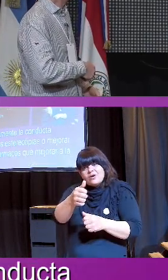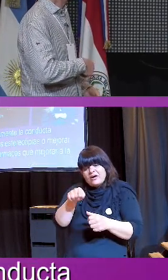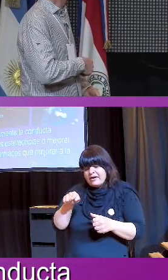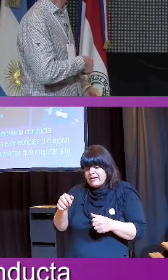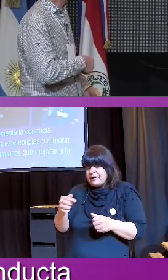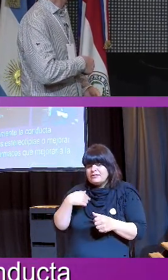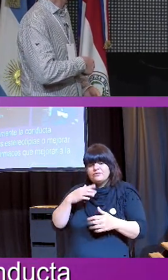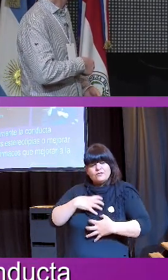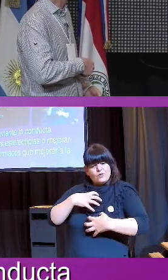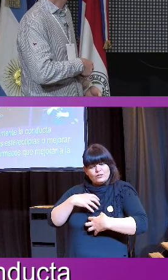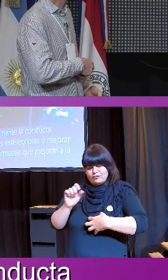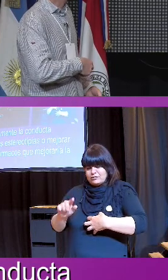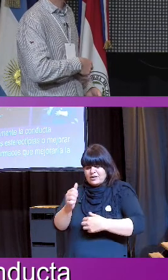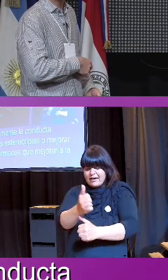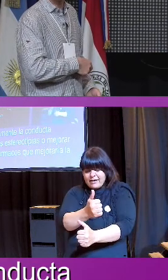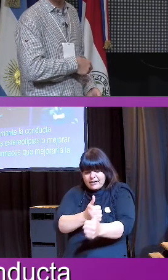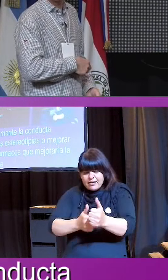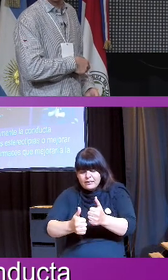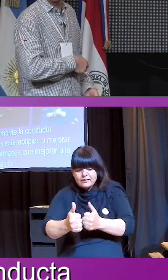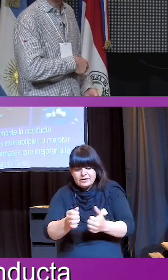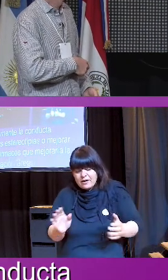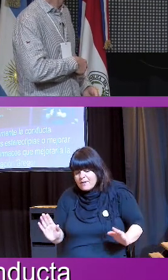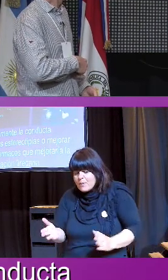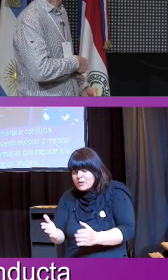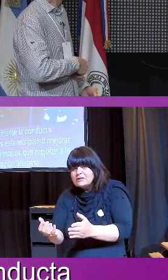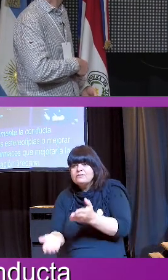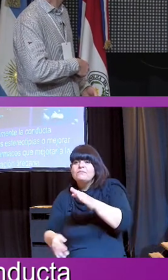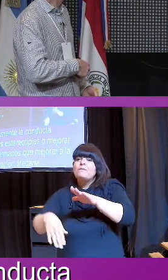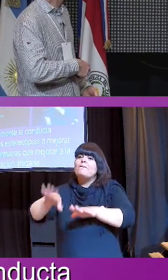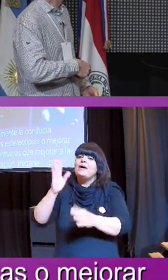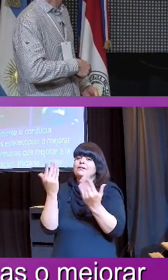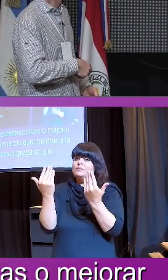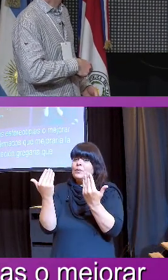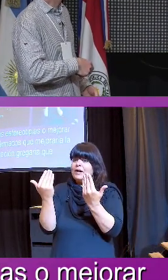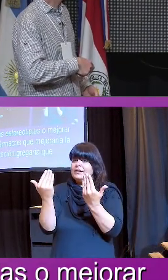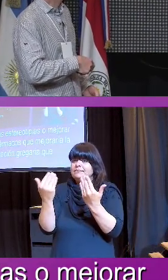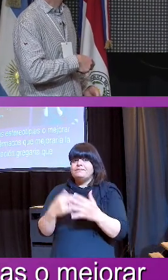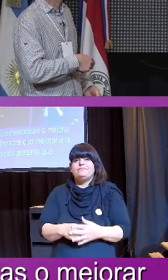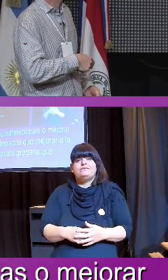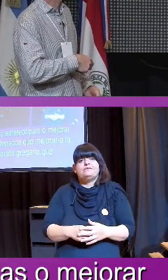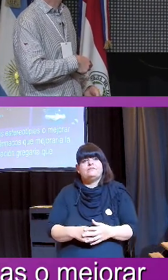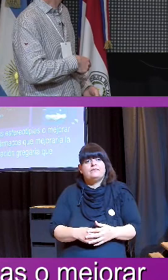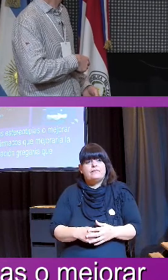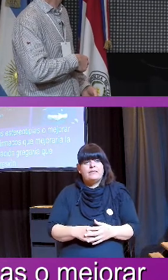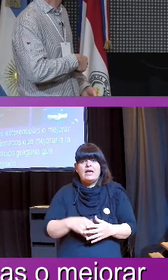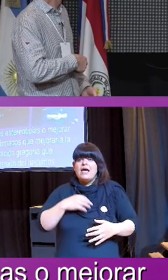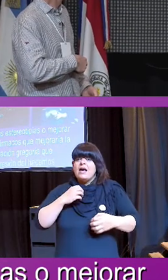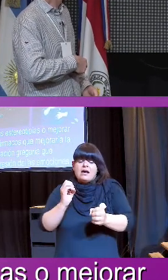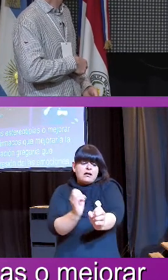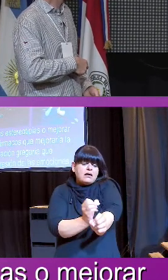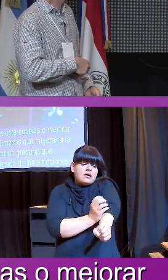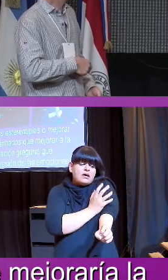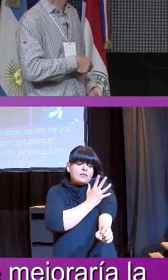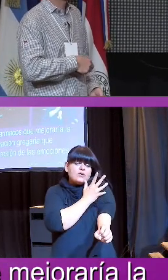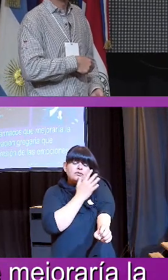¿sí? Que mejorarían la motivación gregaria, que mejorarían el procesamiento y la expresión de las emociones,